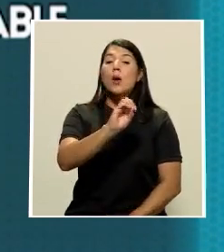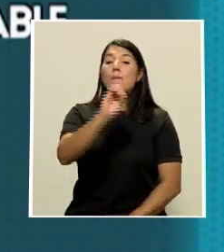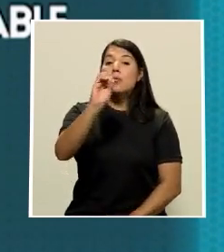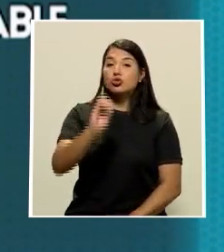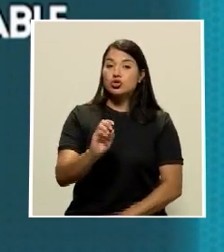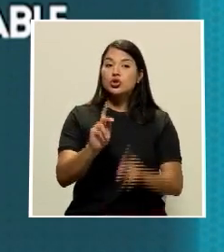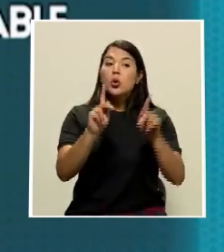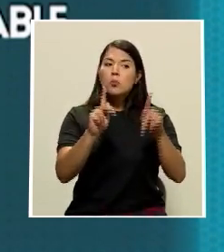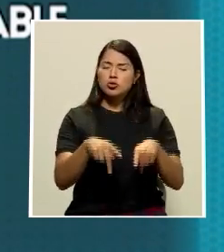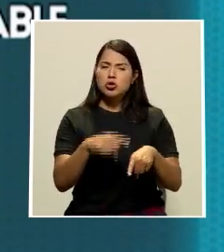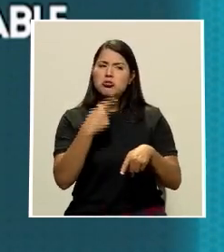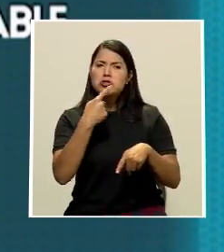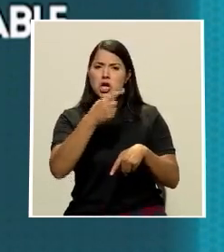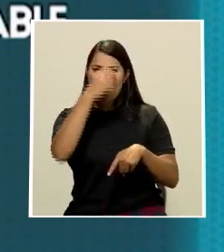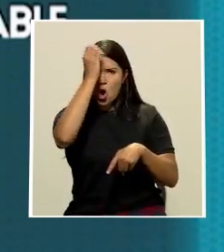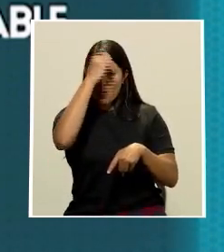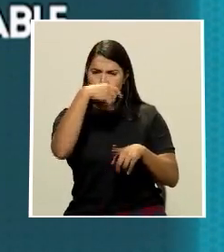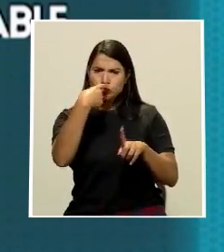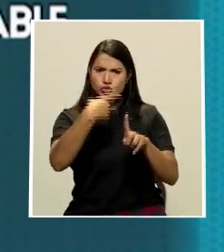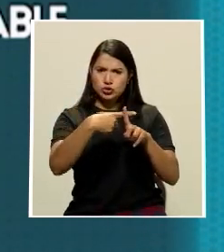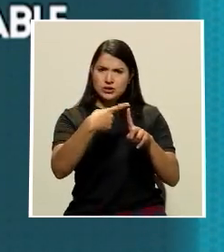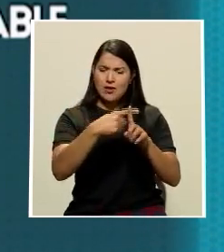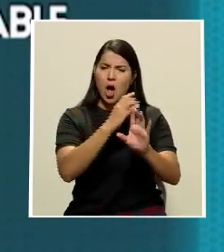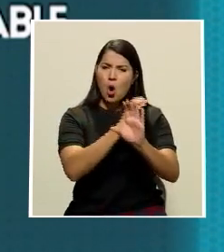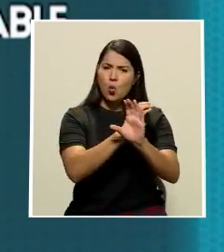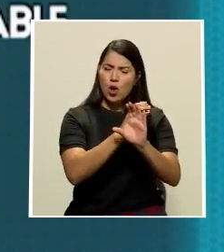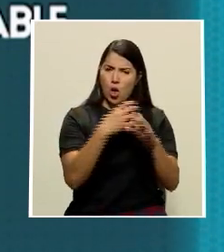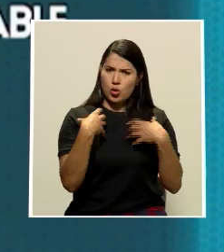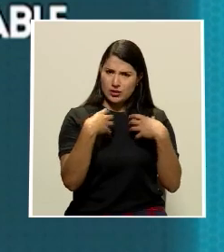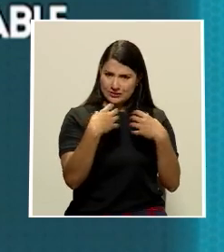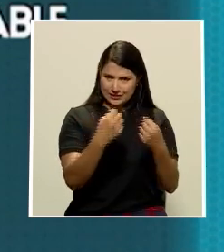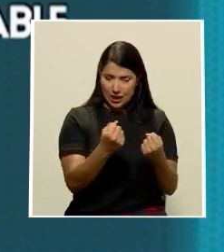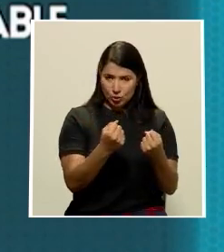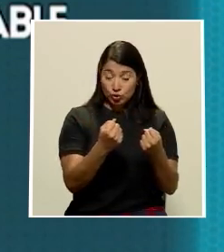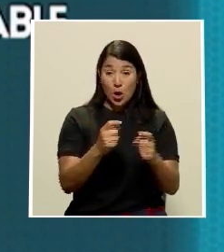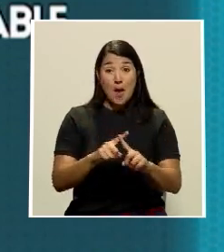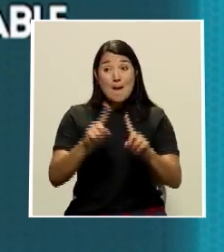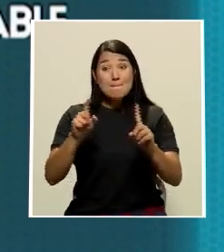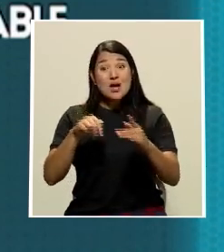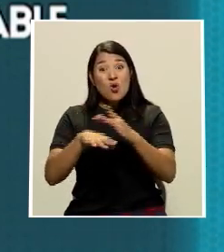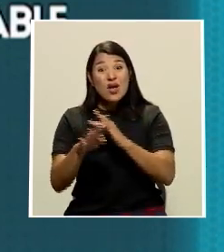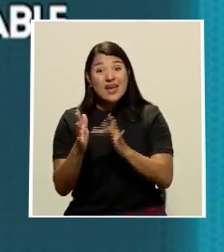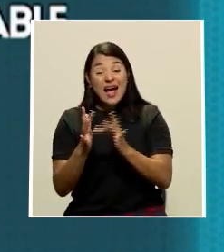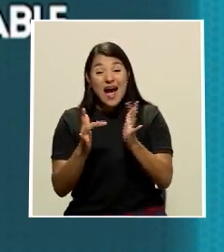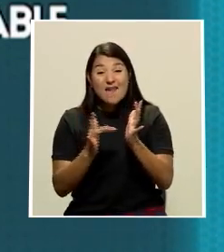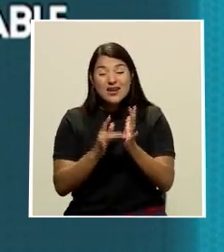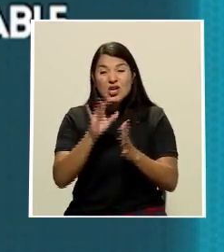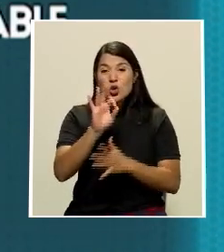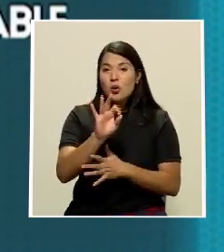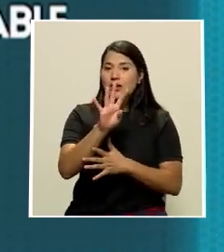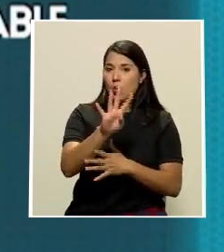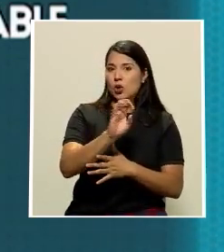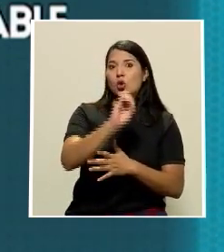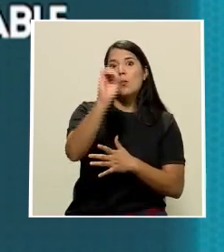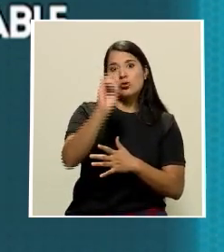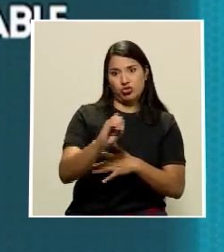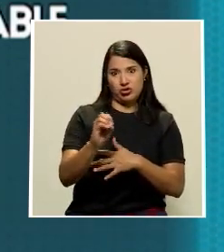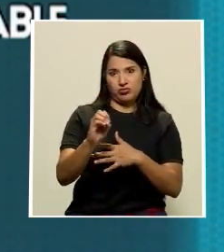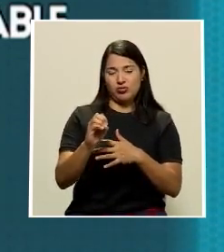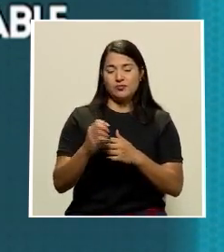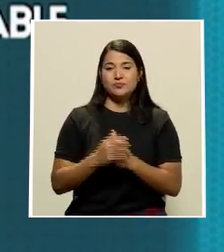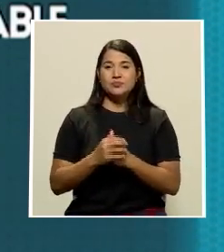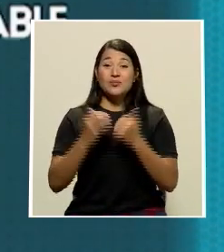una valoración favorable de las medidas sanitarias, mientras que en abril este respaldo fue de 94%. Entre